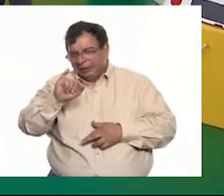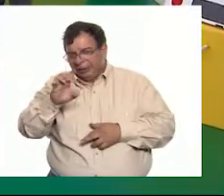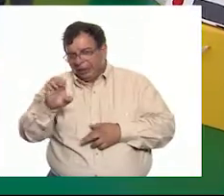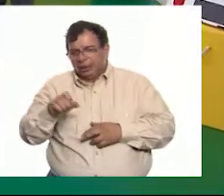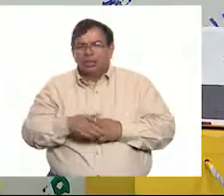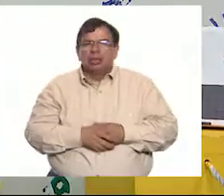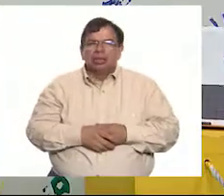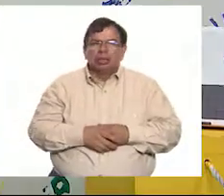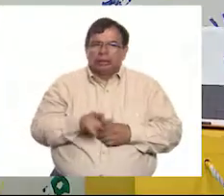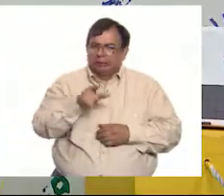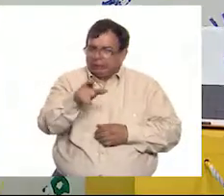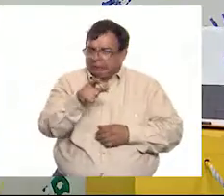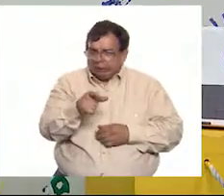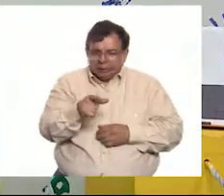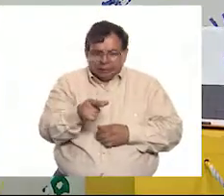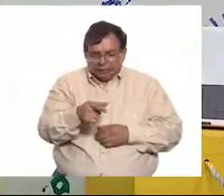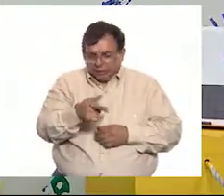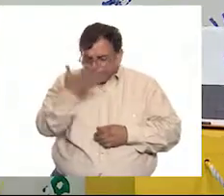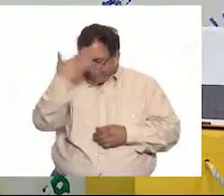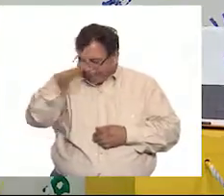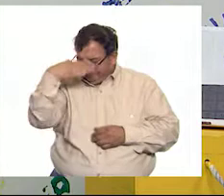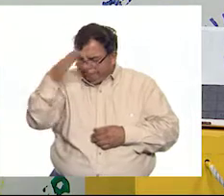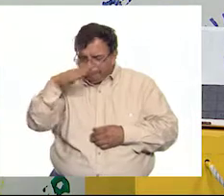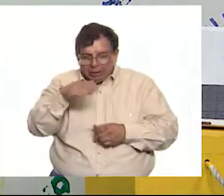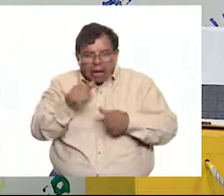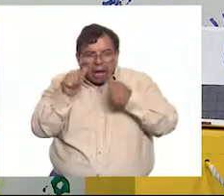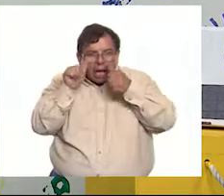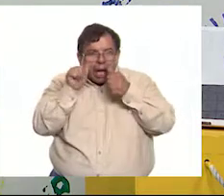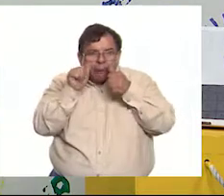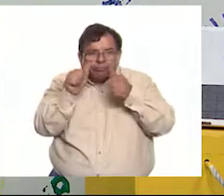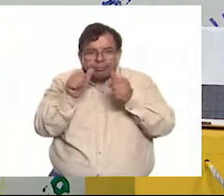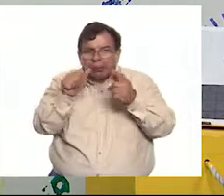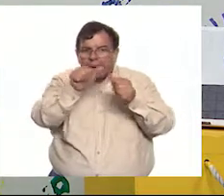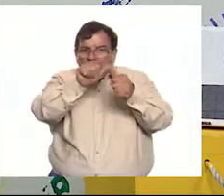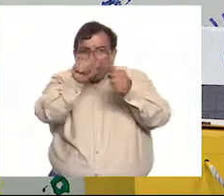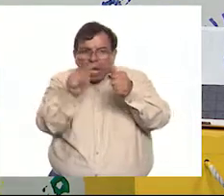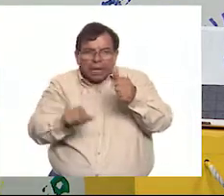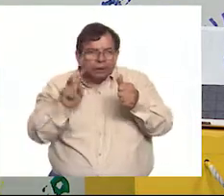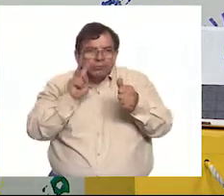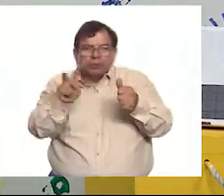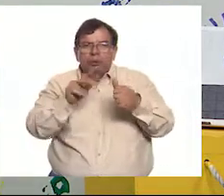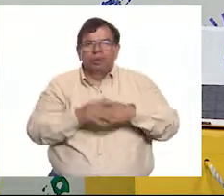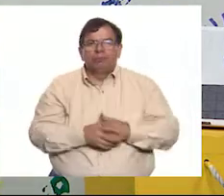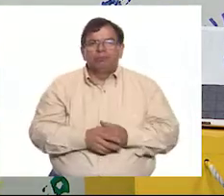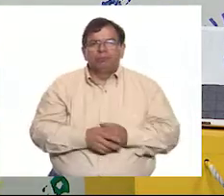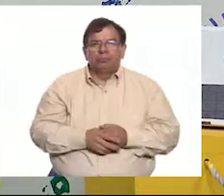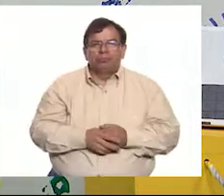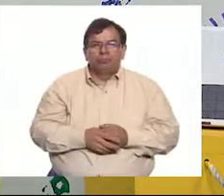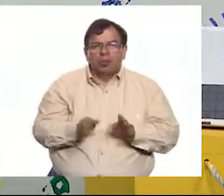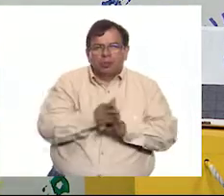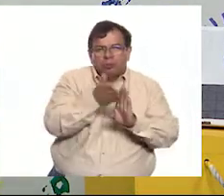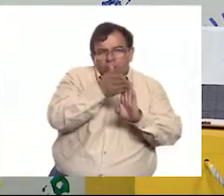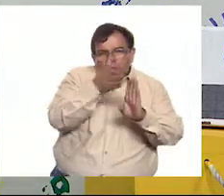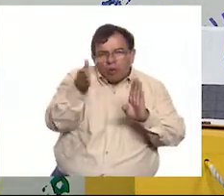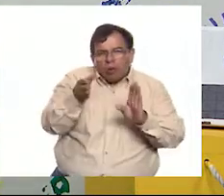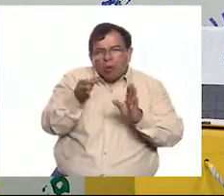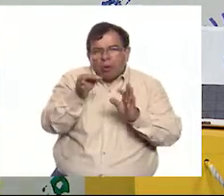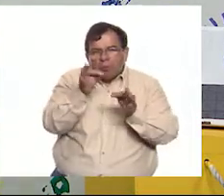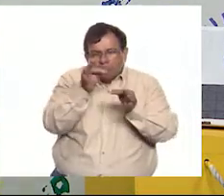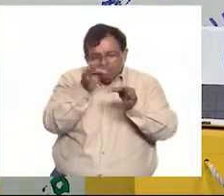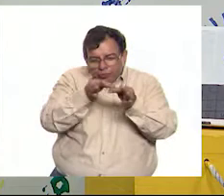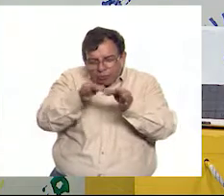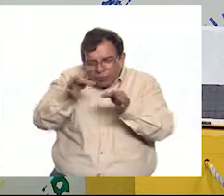pues bueno, ella es especialista en artes visuales y nos mostró que a partir de una secuencia podemos hacer, pues con unos